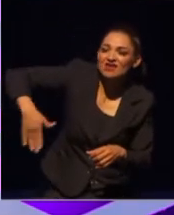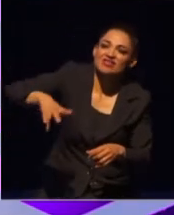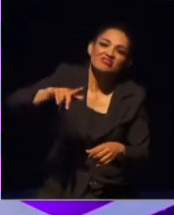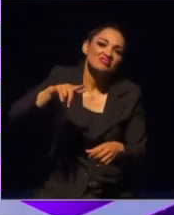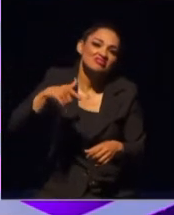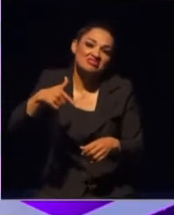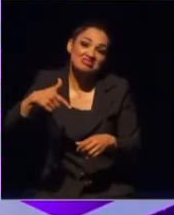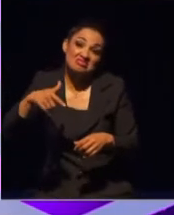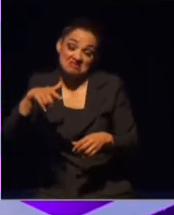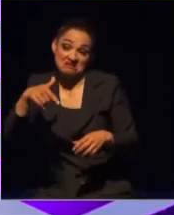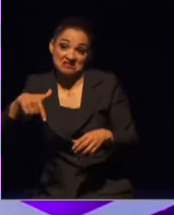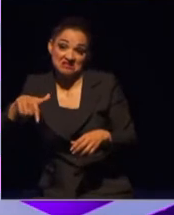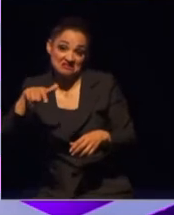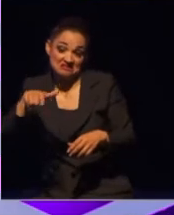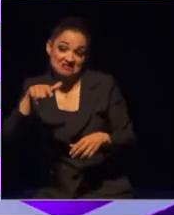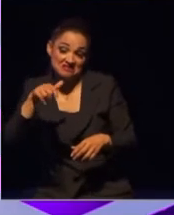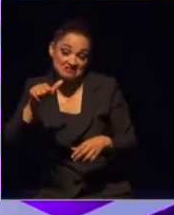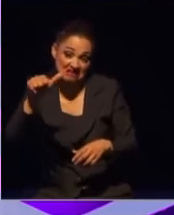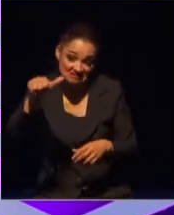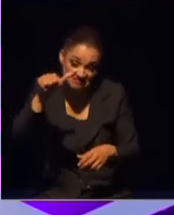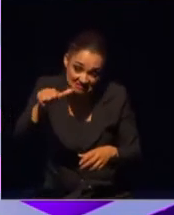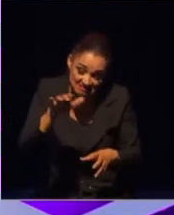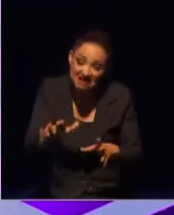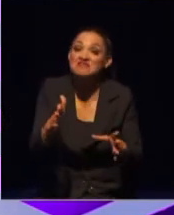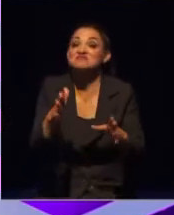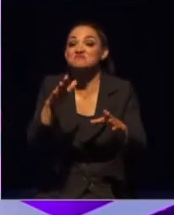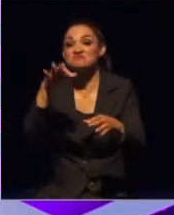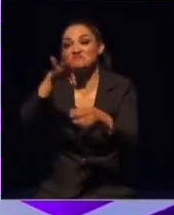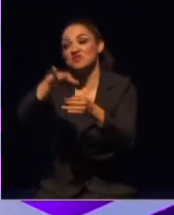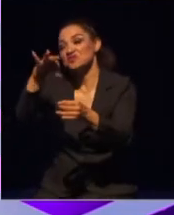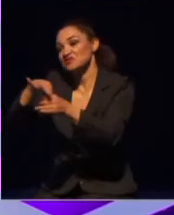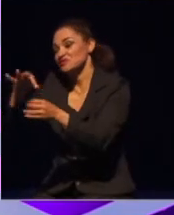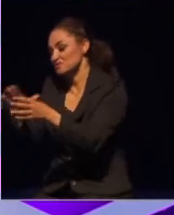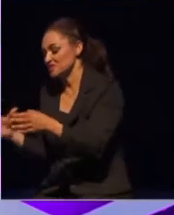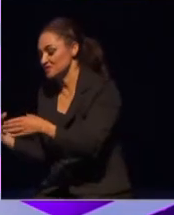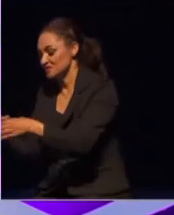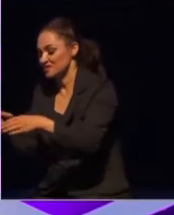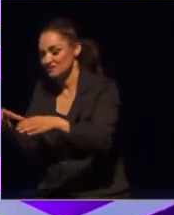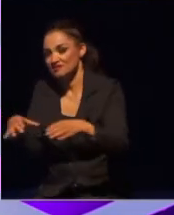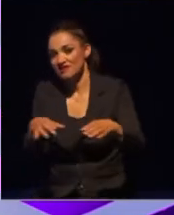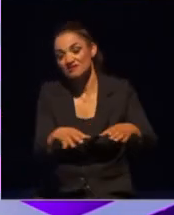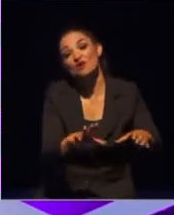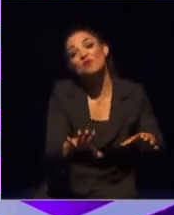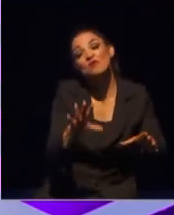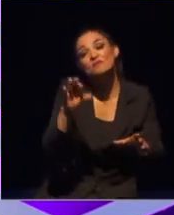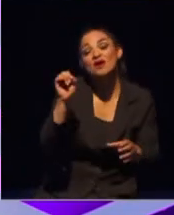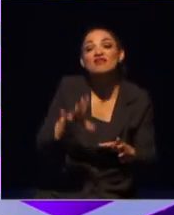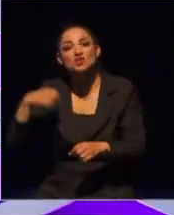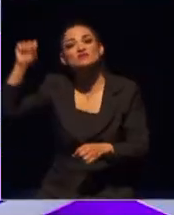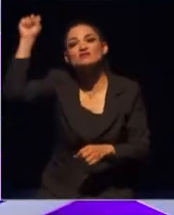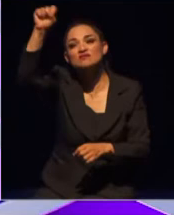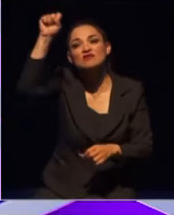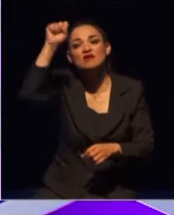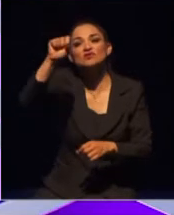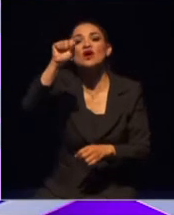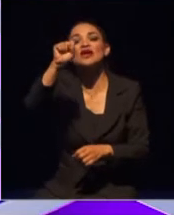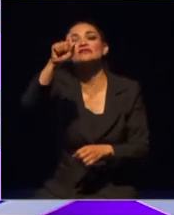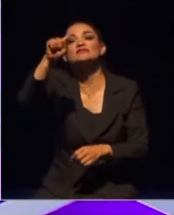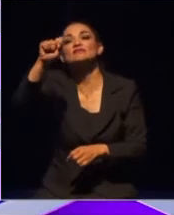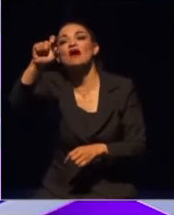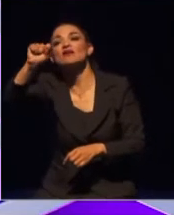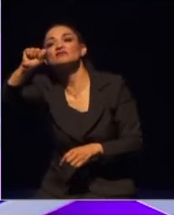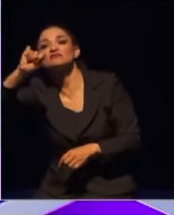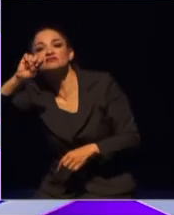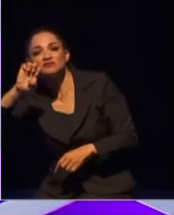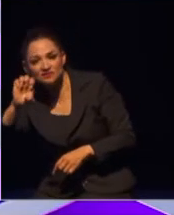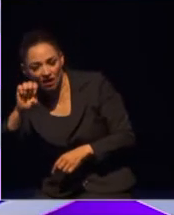distrito. Yo creo que estás esperando que la llama de López Obrador te alcance. Y el hecho de